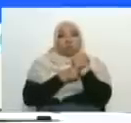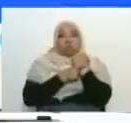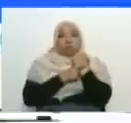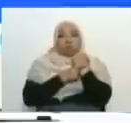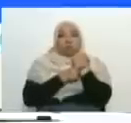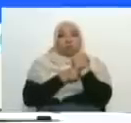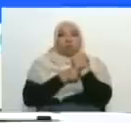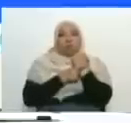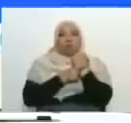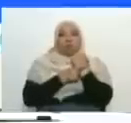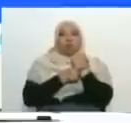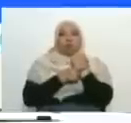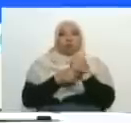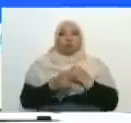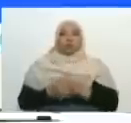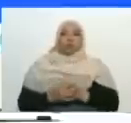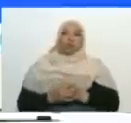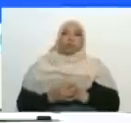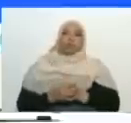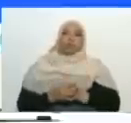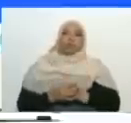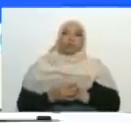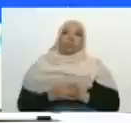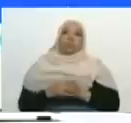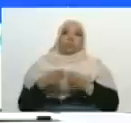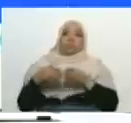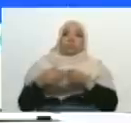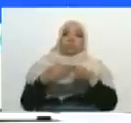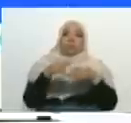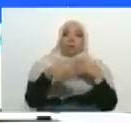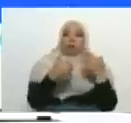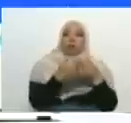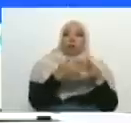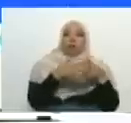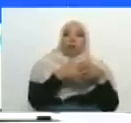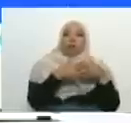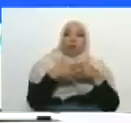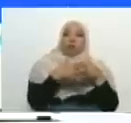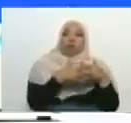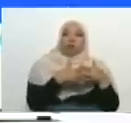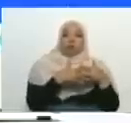Allá llegó con su acné a Estados Unidos.